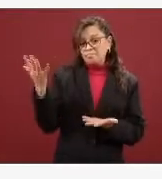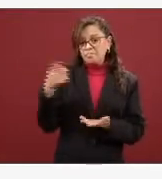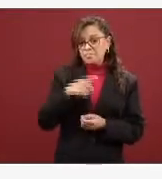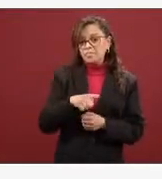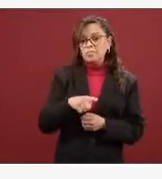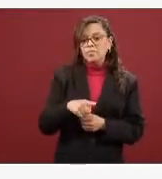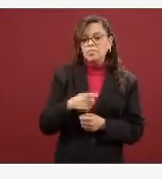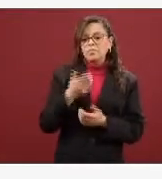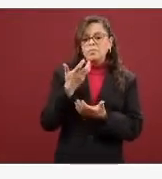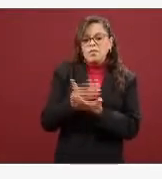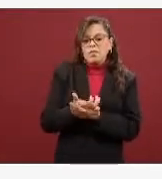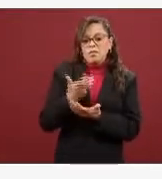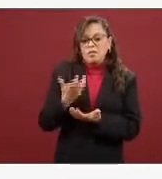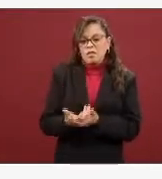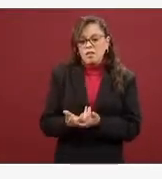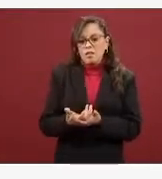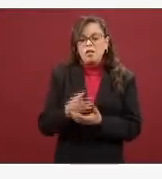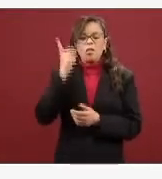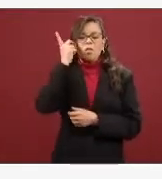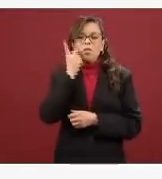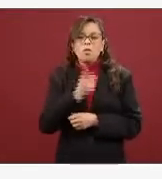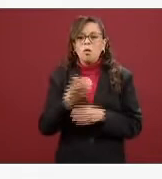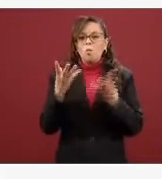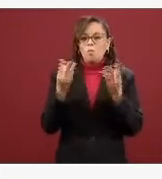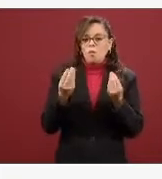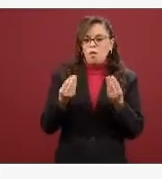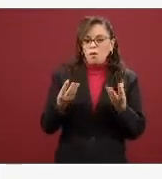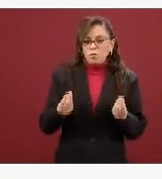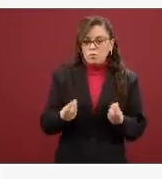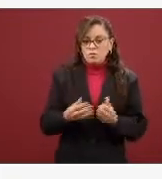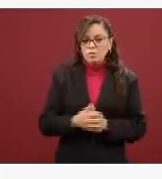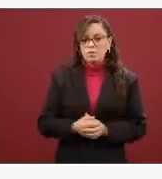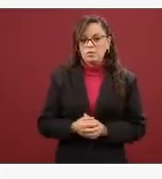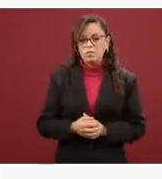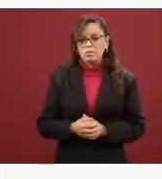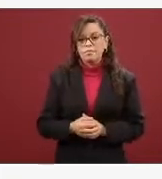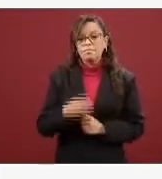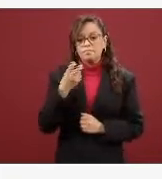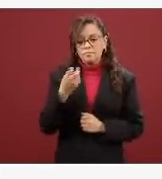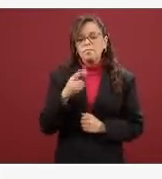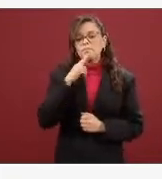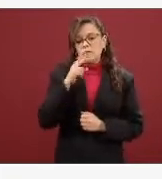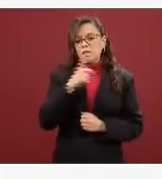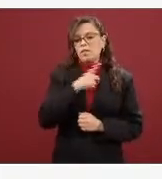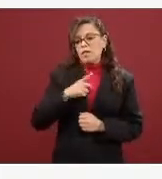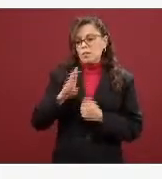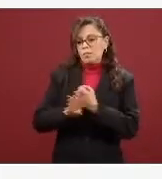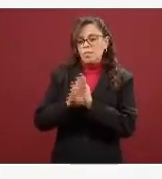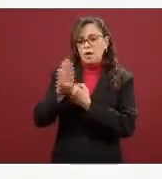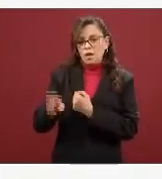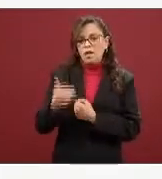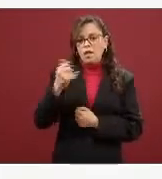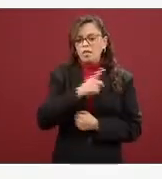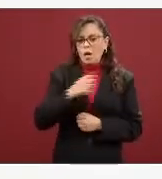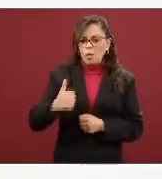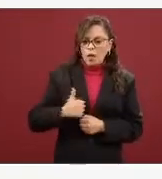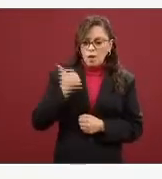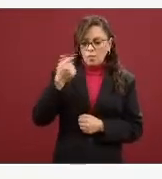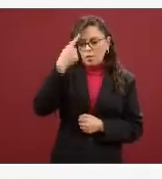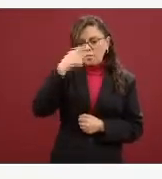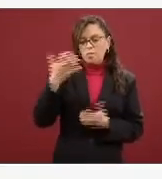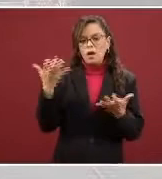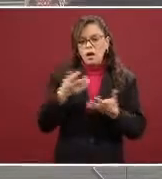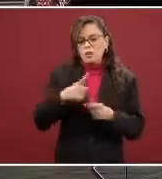que inclusive duramos de más, y entonces evitemos y aprovechemos el tiempo para realizar algunas de nuestras actividades,